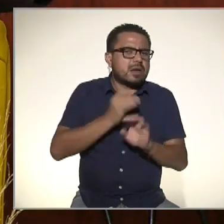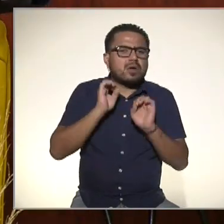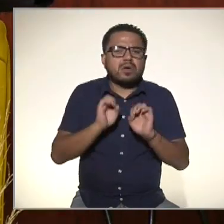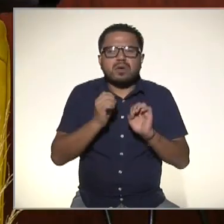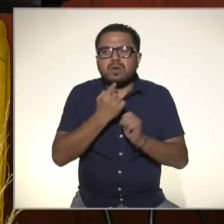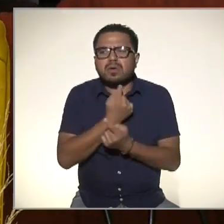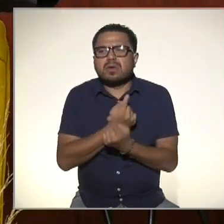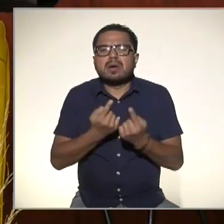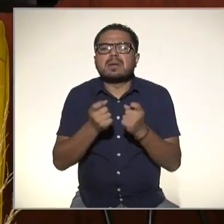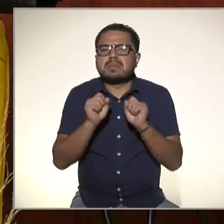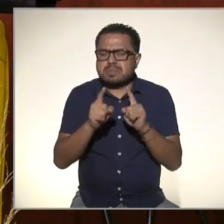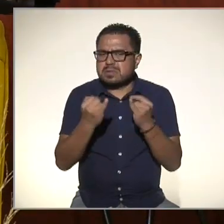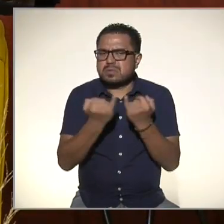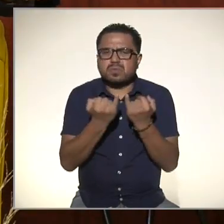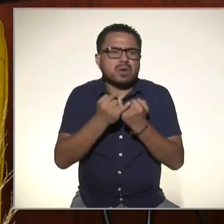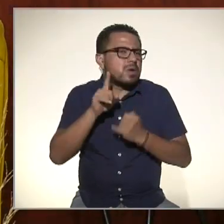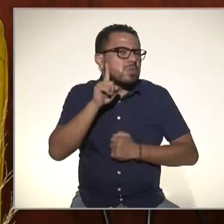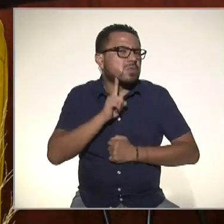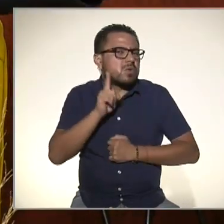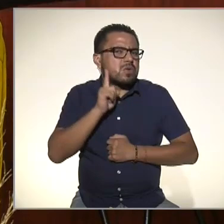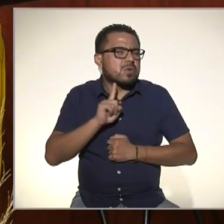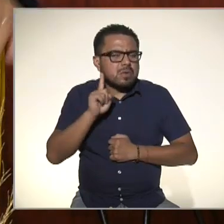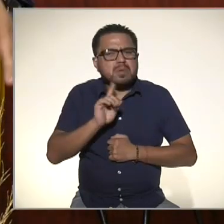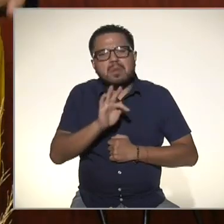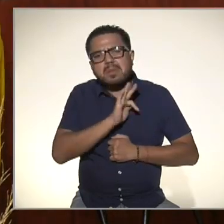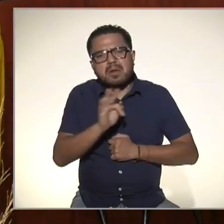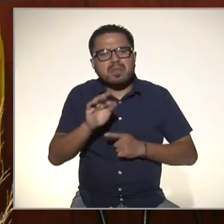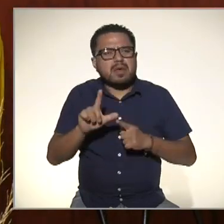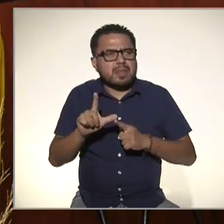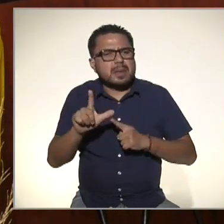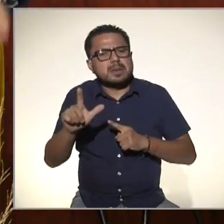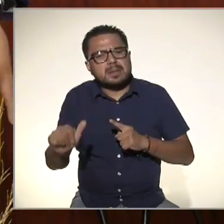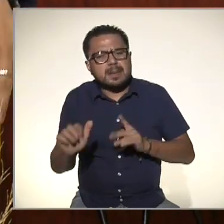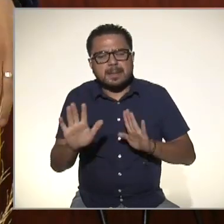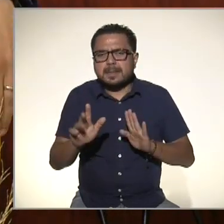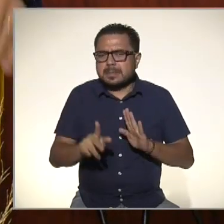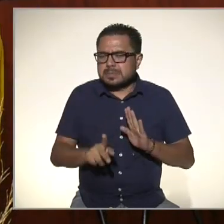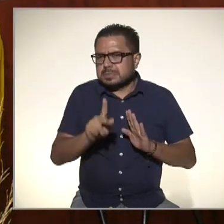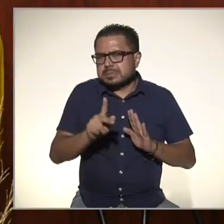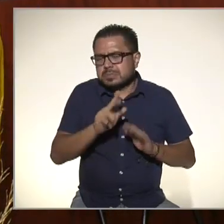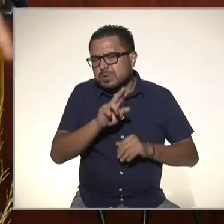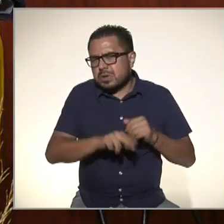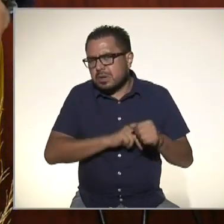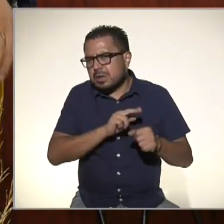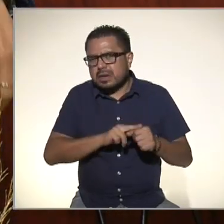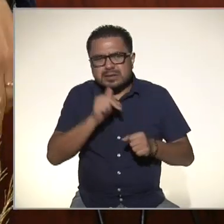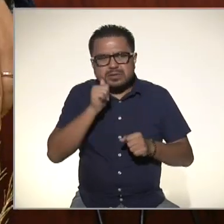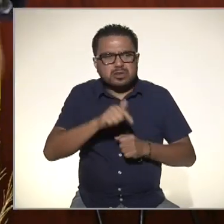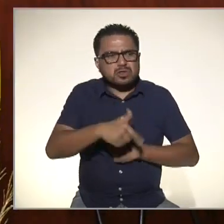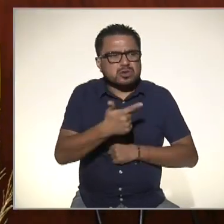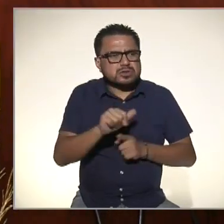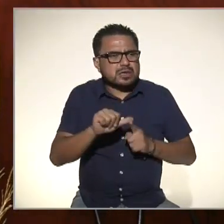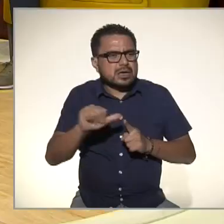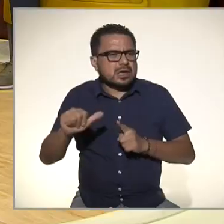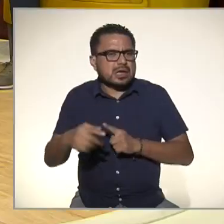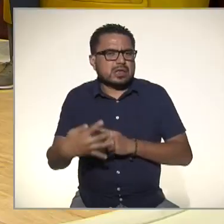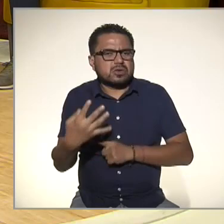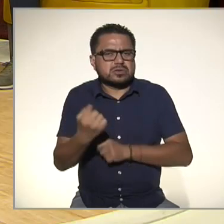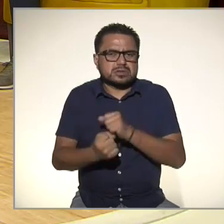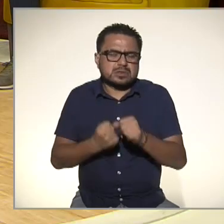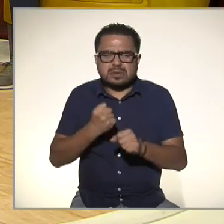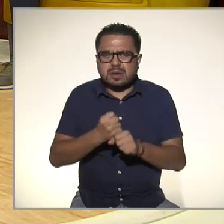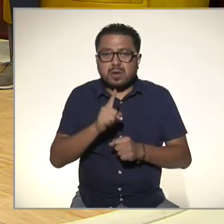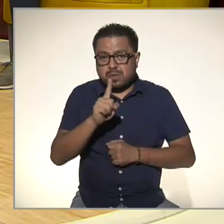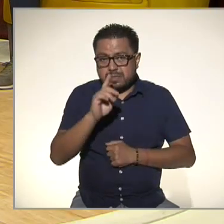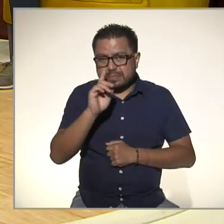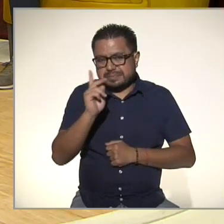niños igual como las mujeres en la menarca, que puede ser un poco después, pero en promedio entre los 12 y 14 años. Perfecto. Un